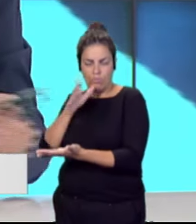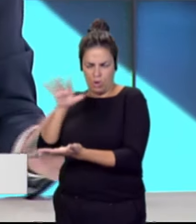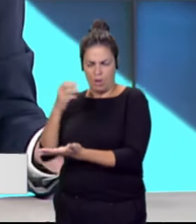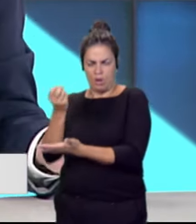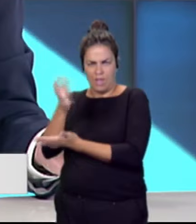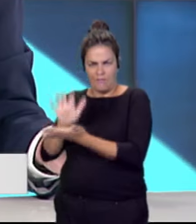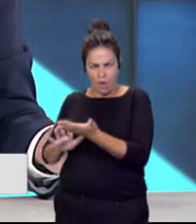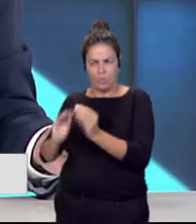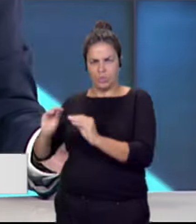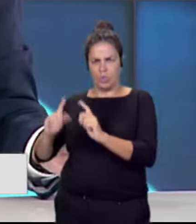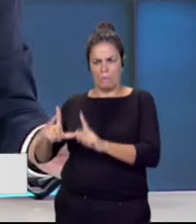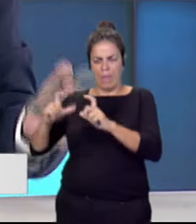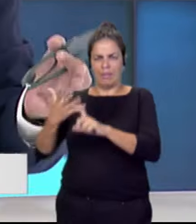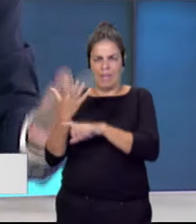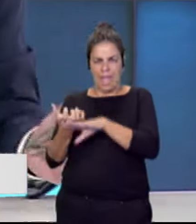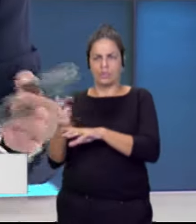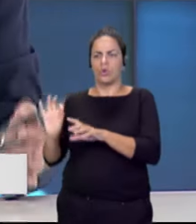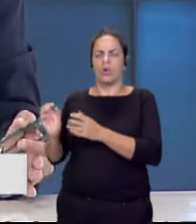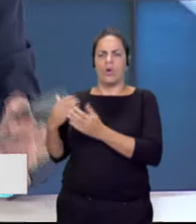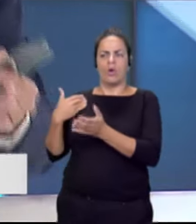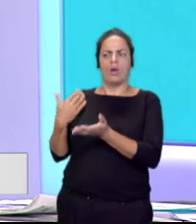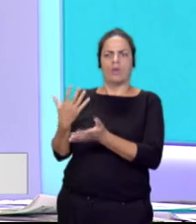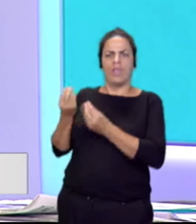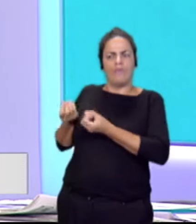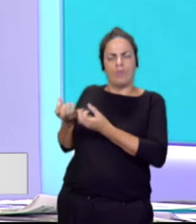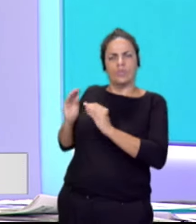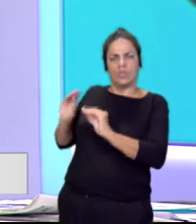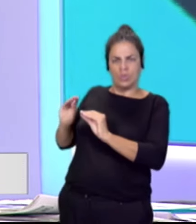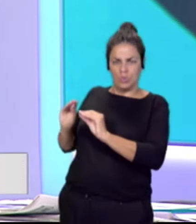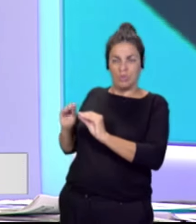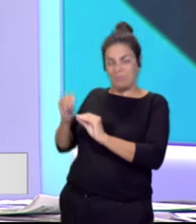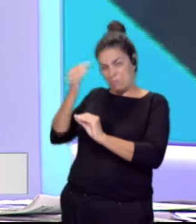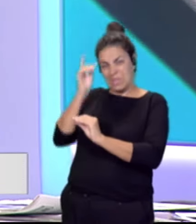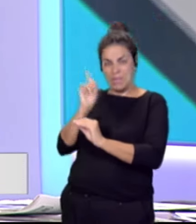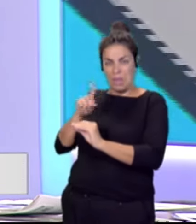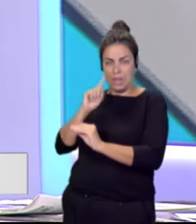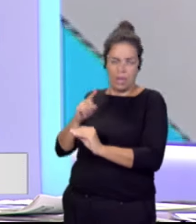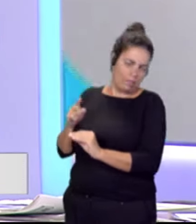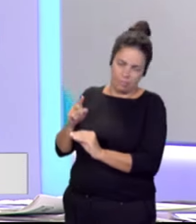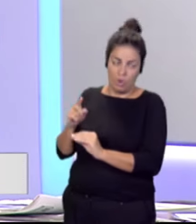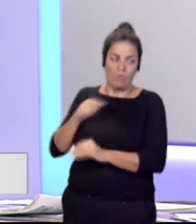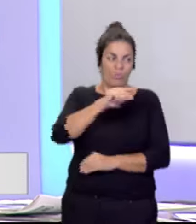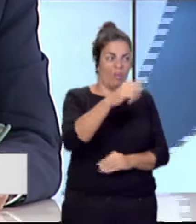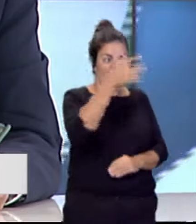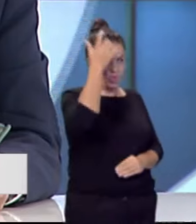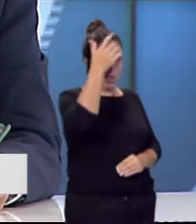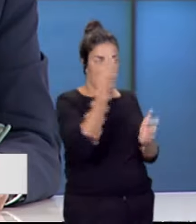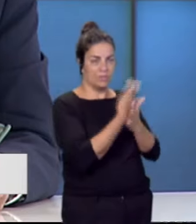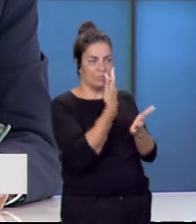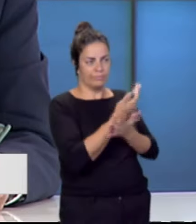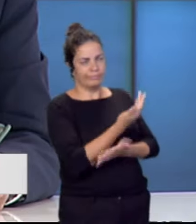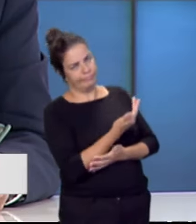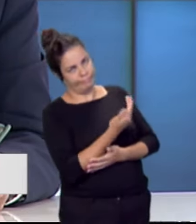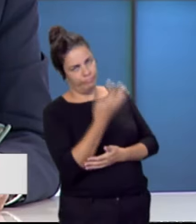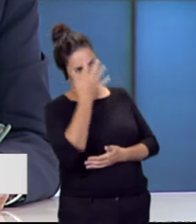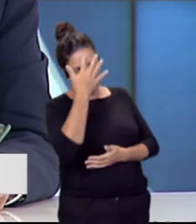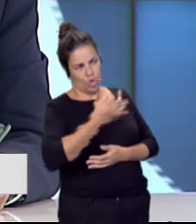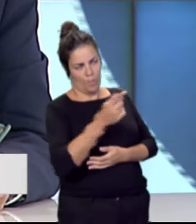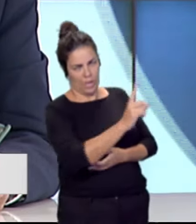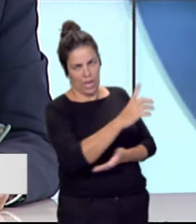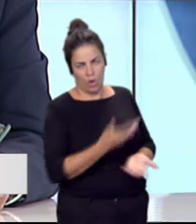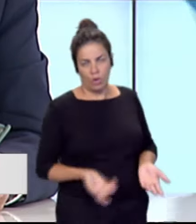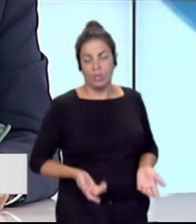conversaciones. ¿Verdad que eso es increíble? Pues igual de increíble es la explicación que ha dado el señor Torres. Y luego, mientras tanto, todavía sigue en el Parlamento en marcha la comisión